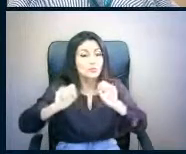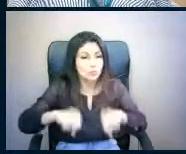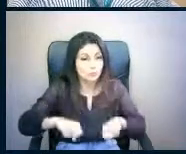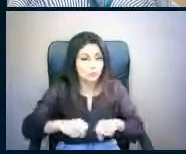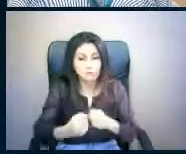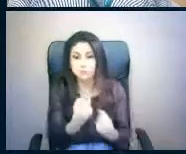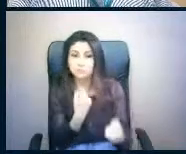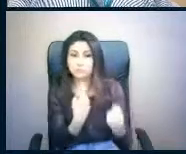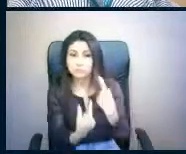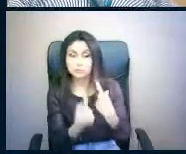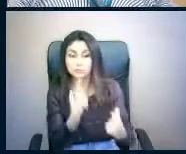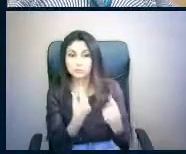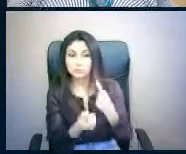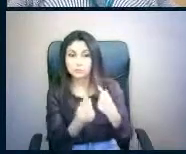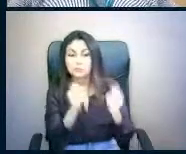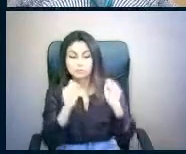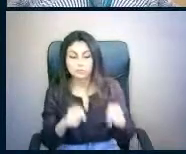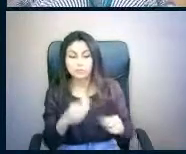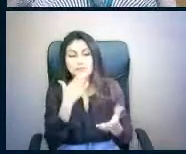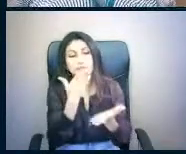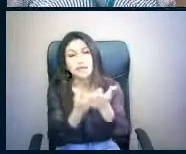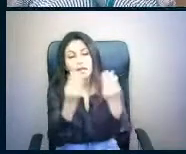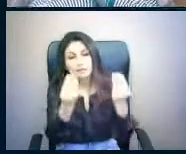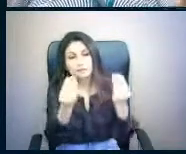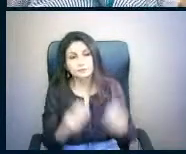consideren pertinentes. Muchas gracias.